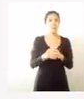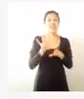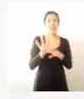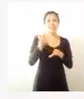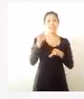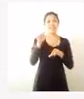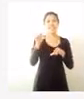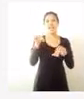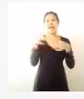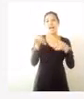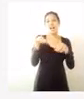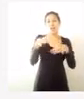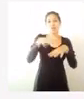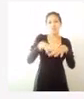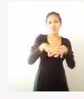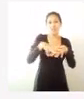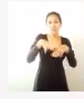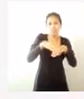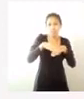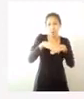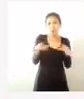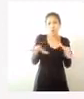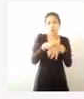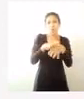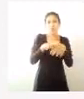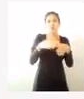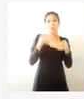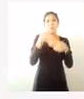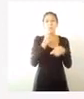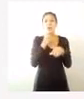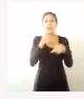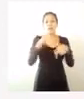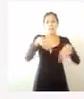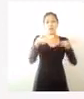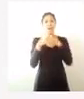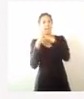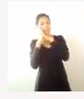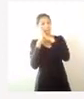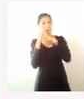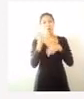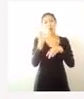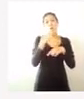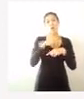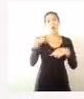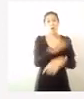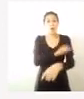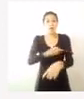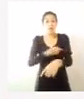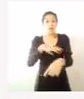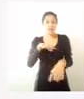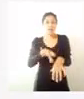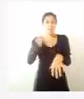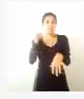centímetros. Usa tela de algodón con entramado compacto, por ejemplo, sábanas de algodón. La tela de una remera sirve en